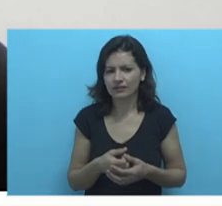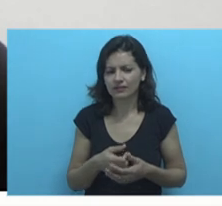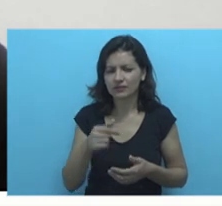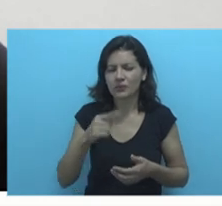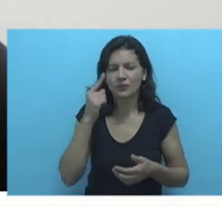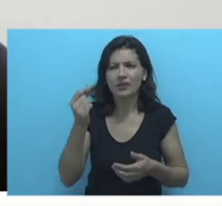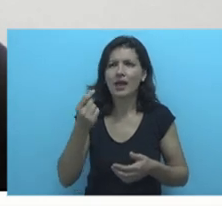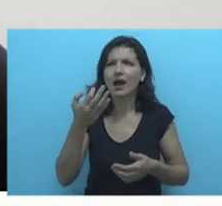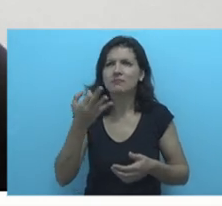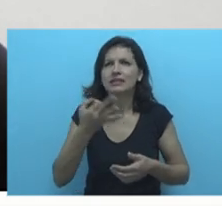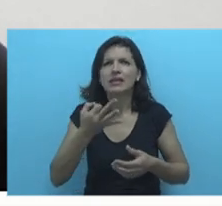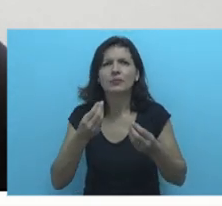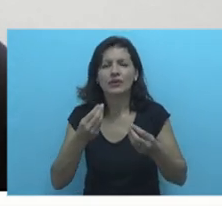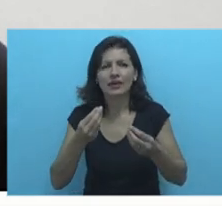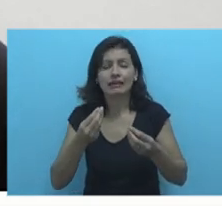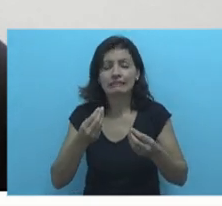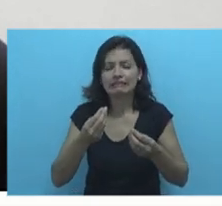hasta la manera en la cual